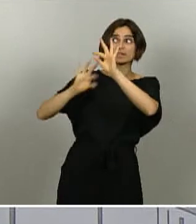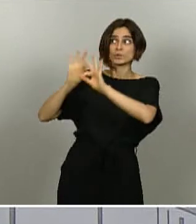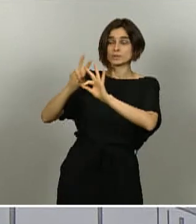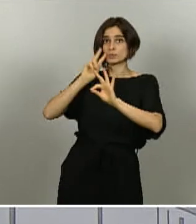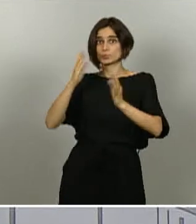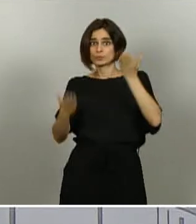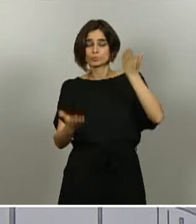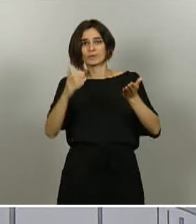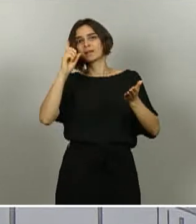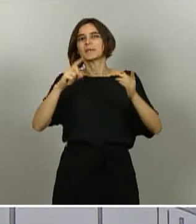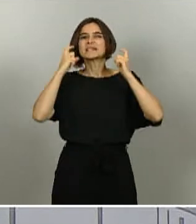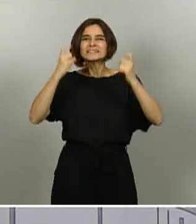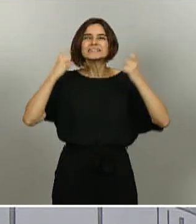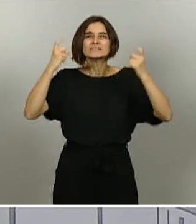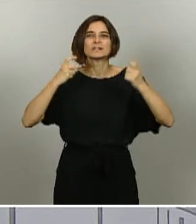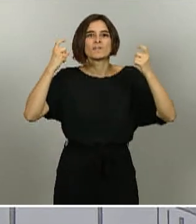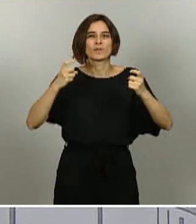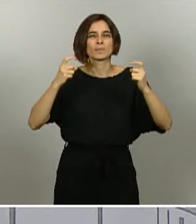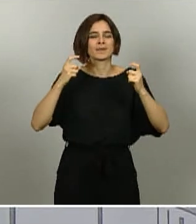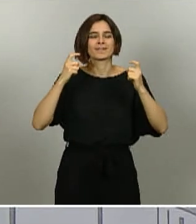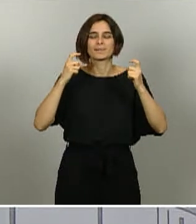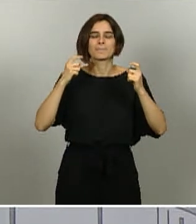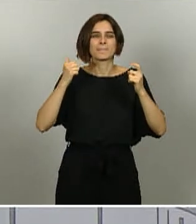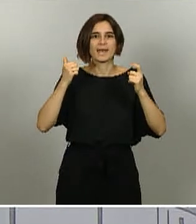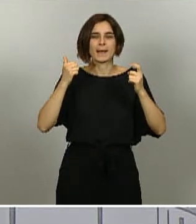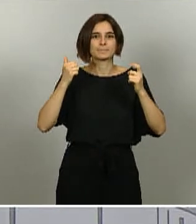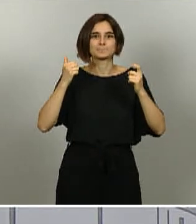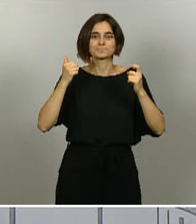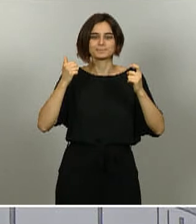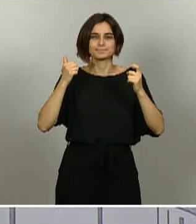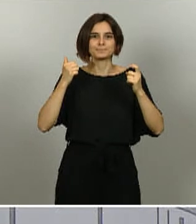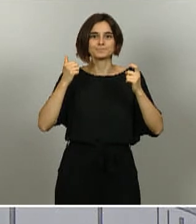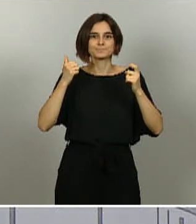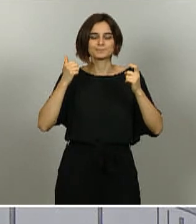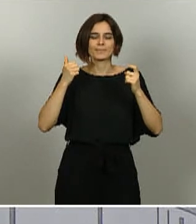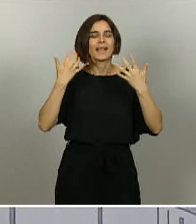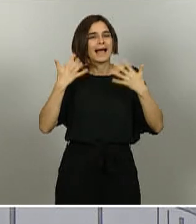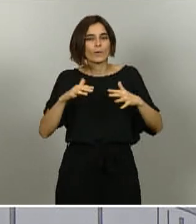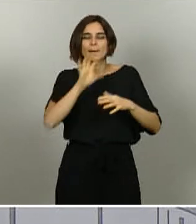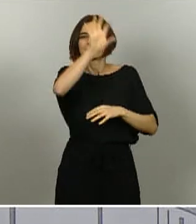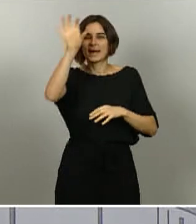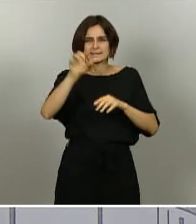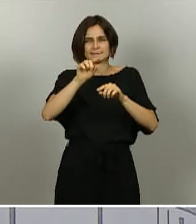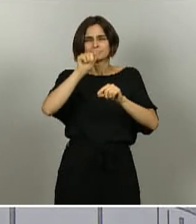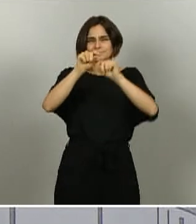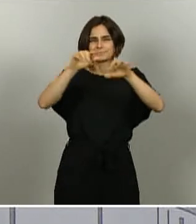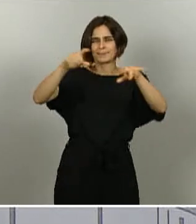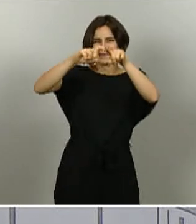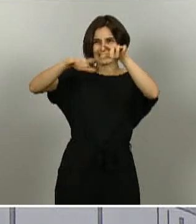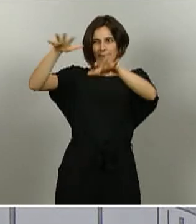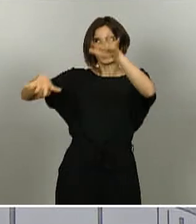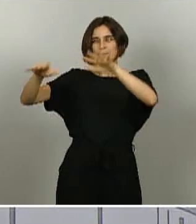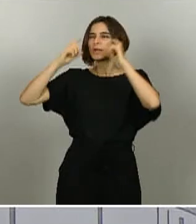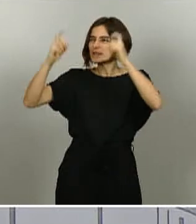que se ha hecho por estar lo más alineados posibles dentro de las especificidades de cada epidemia en cada país con las decisiones conjuntas que se toman a nivel de la